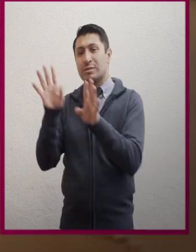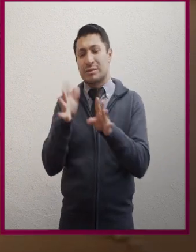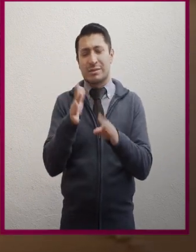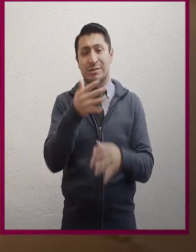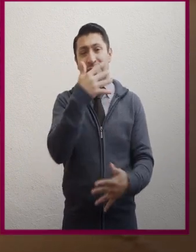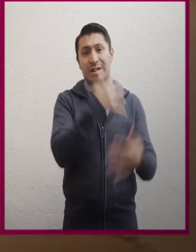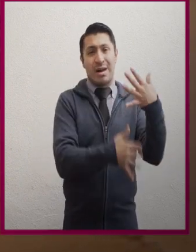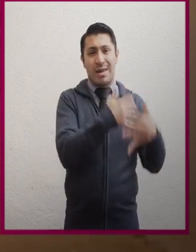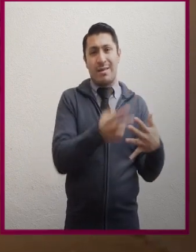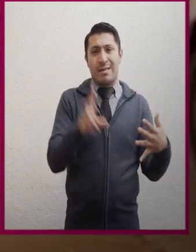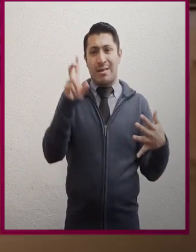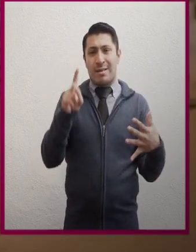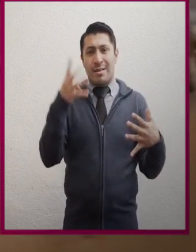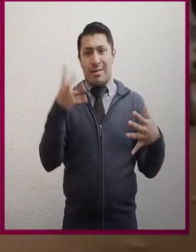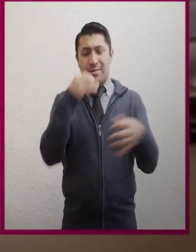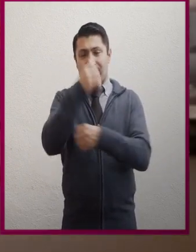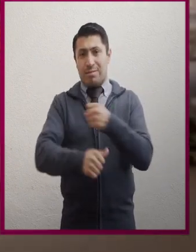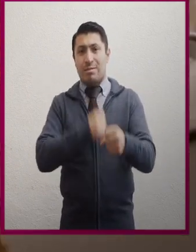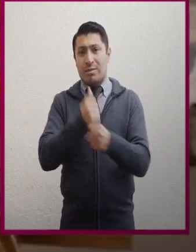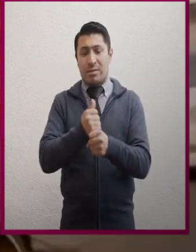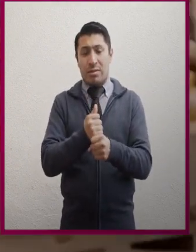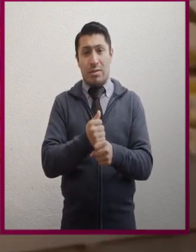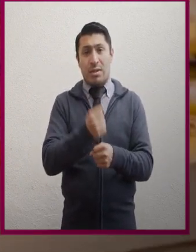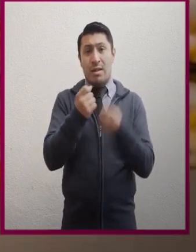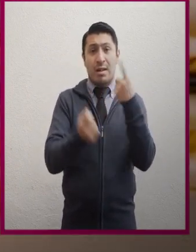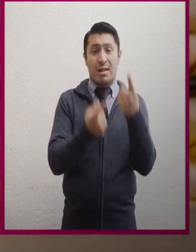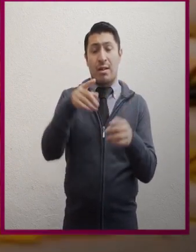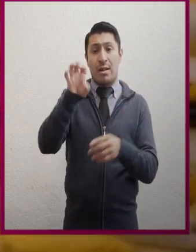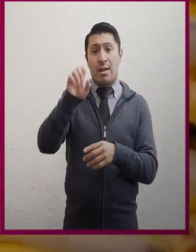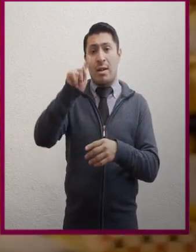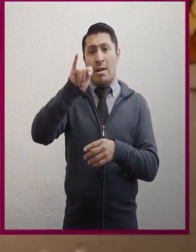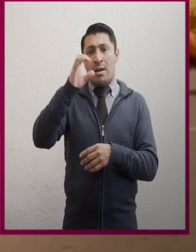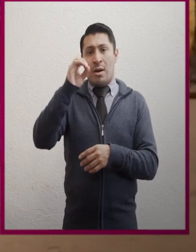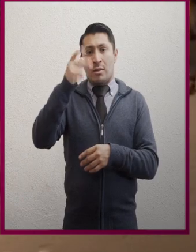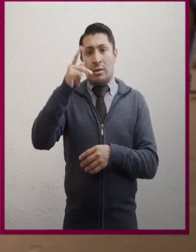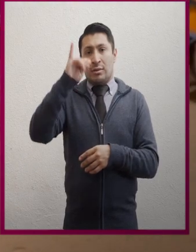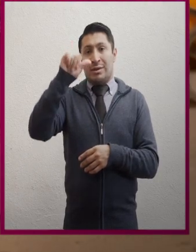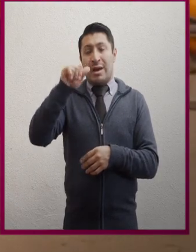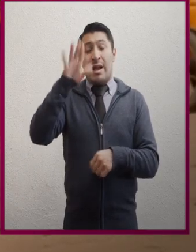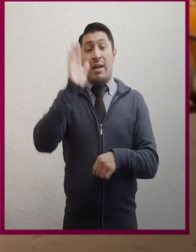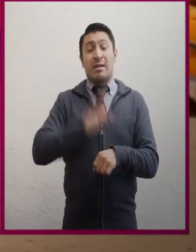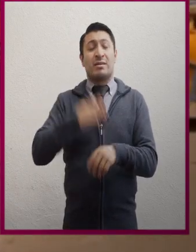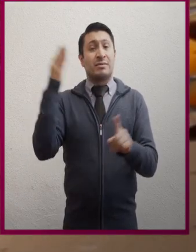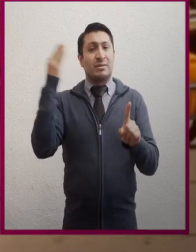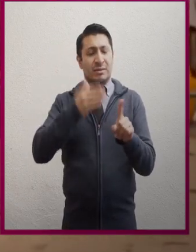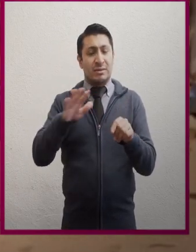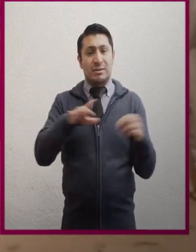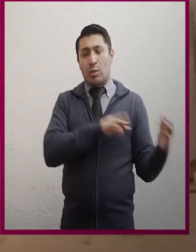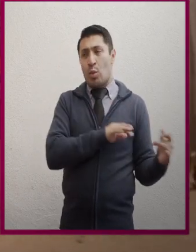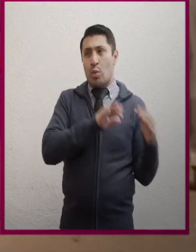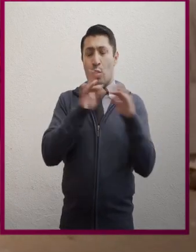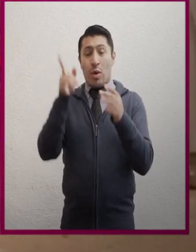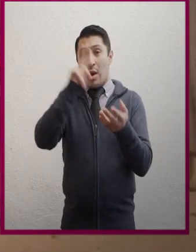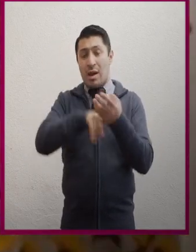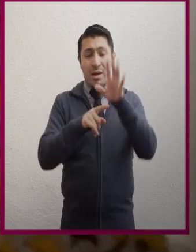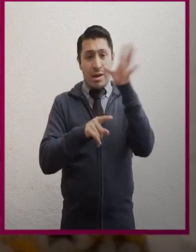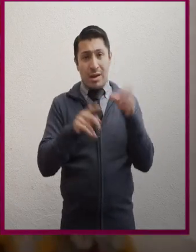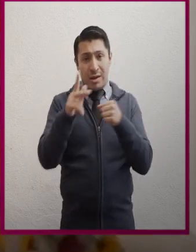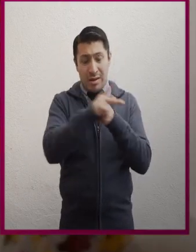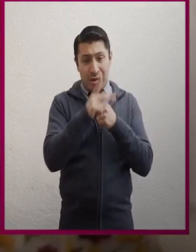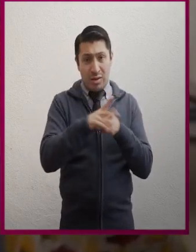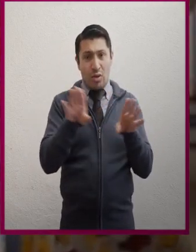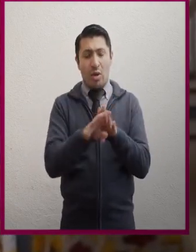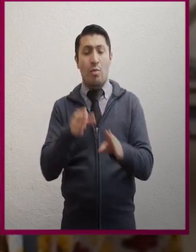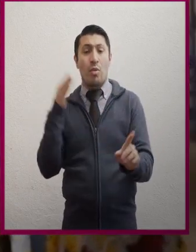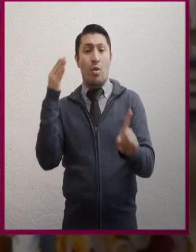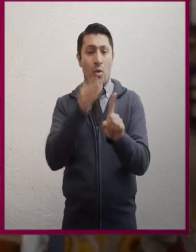promedio es un hombre de entre 15 y 34 años, con la excepción de Etiopía. La principal razón para migrar dentro del